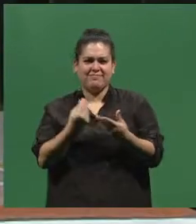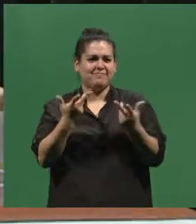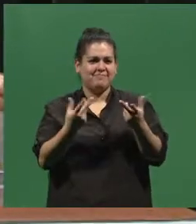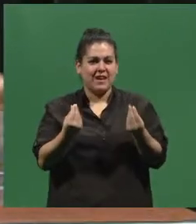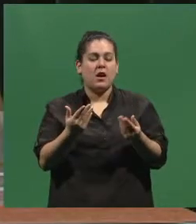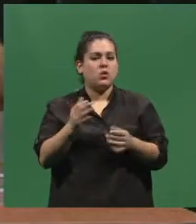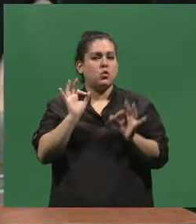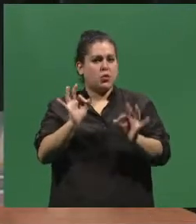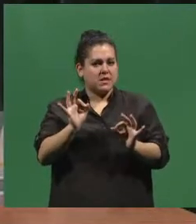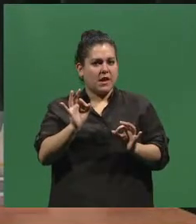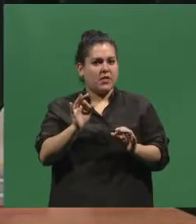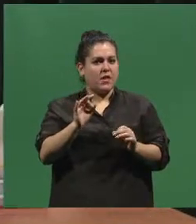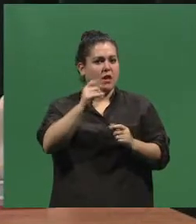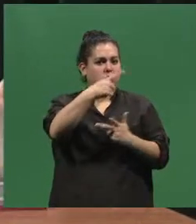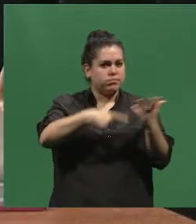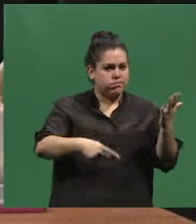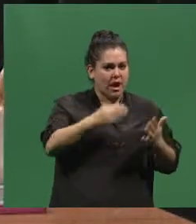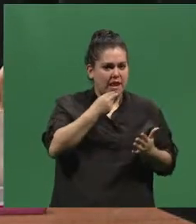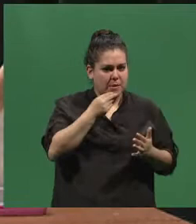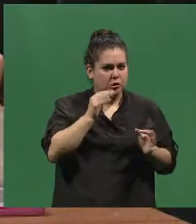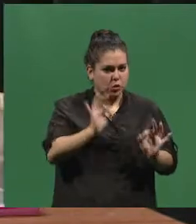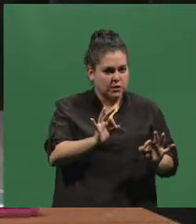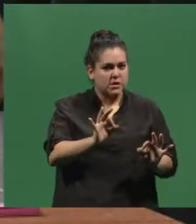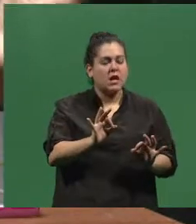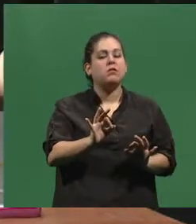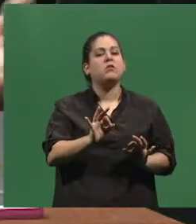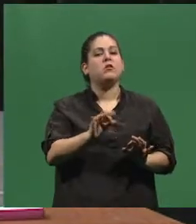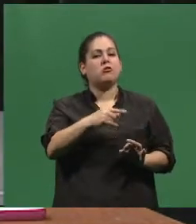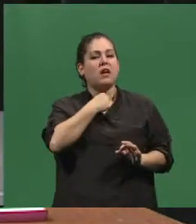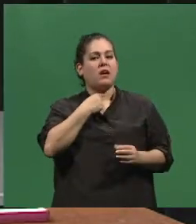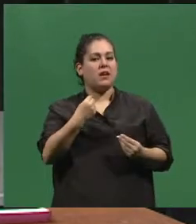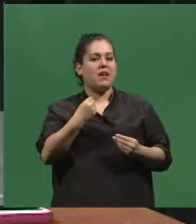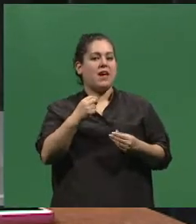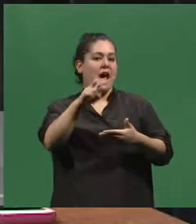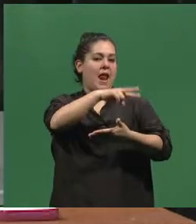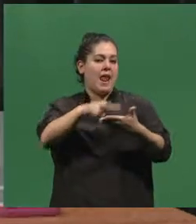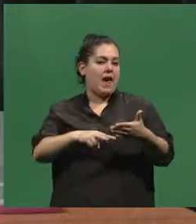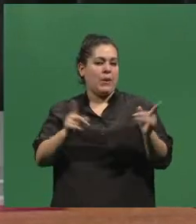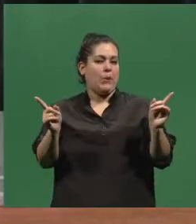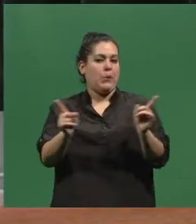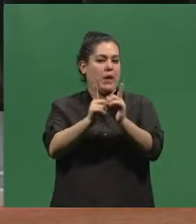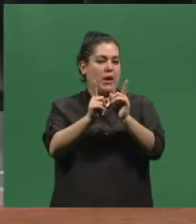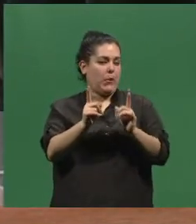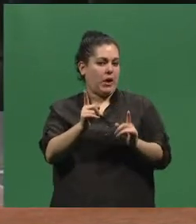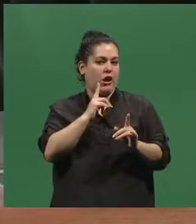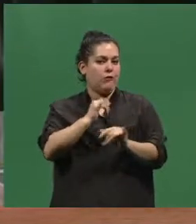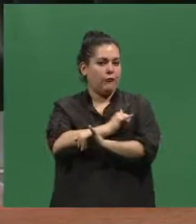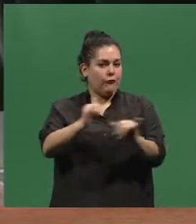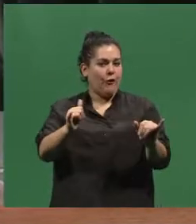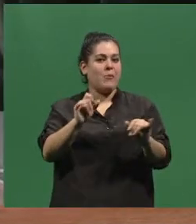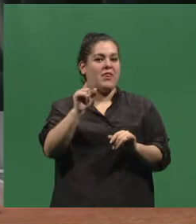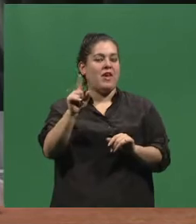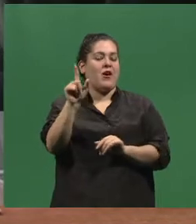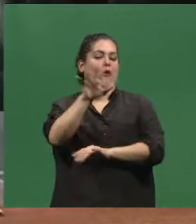era suficiente con aumentar la oferta de alimentos, y en ese sentido lo que quería era leer brevemente unas frases de un informe que elaboró